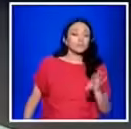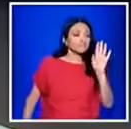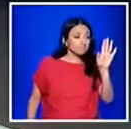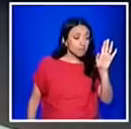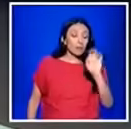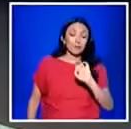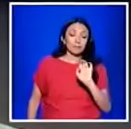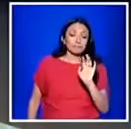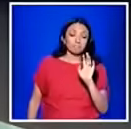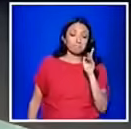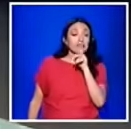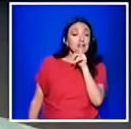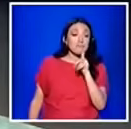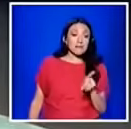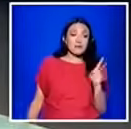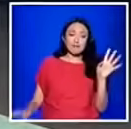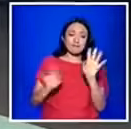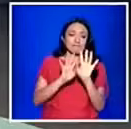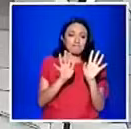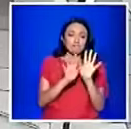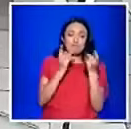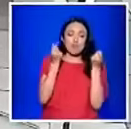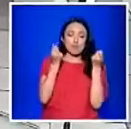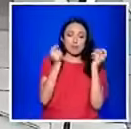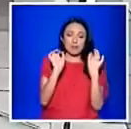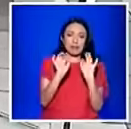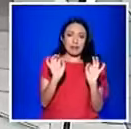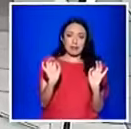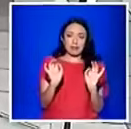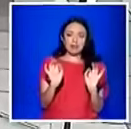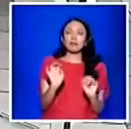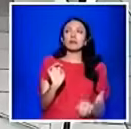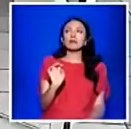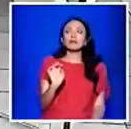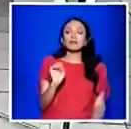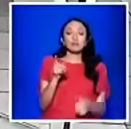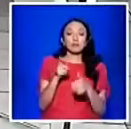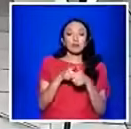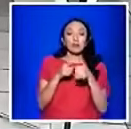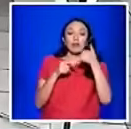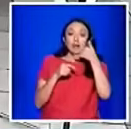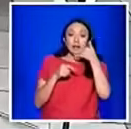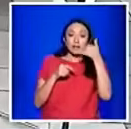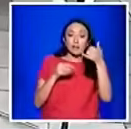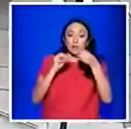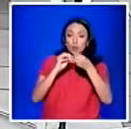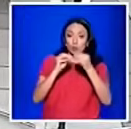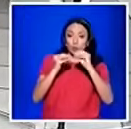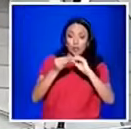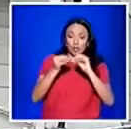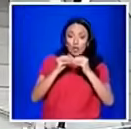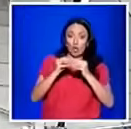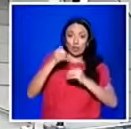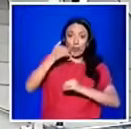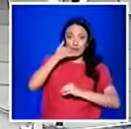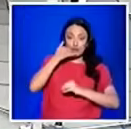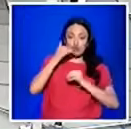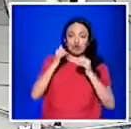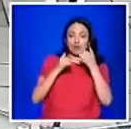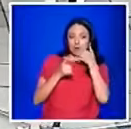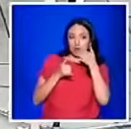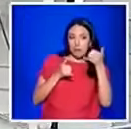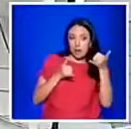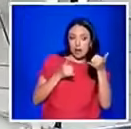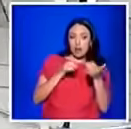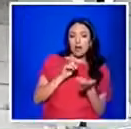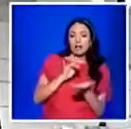No, la verdad es que no, Alejandra, lo único que tienen que hacer pues es llamar a un número de teléfono que ya les vamos a decir cuál es, y